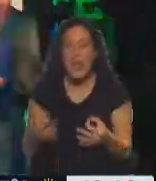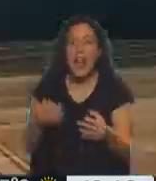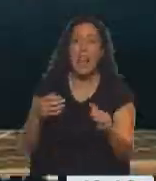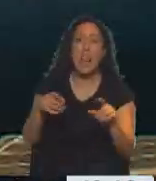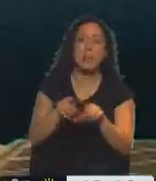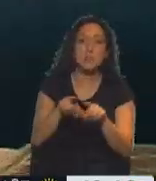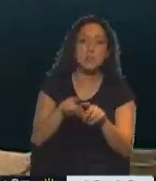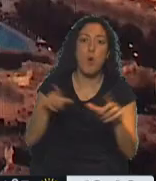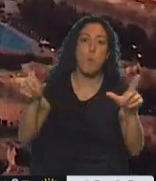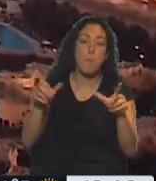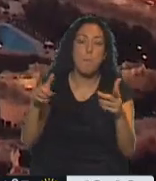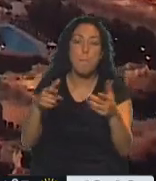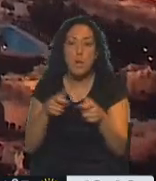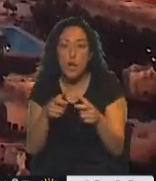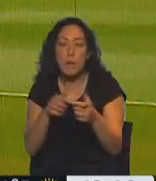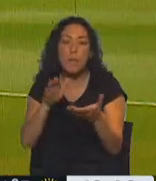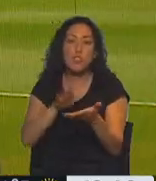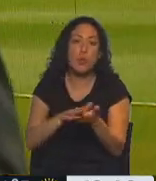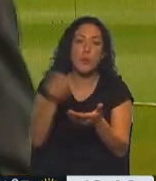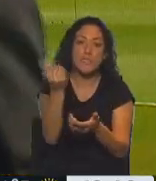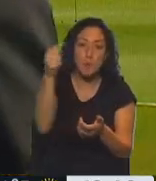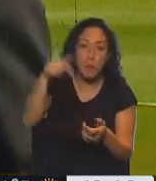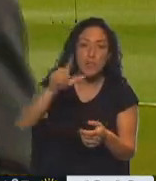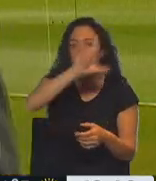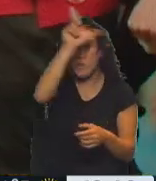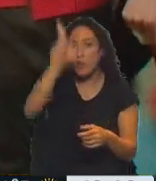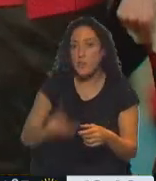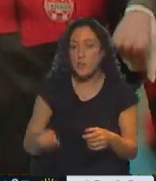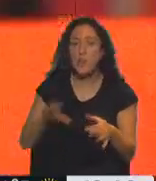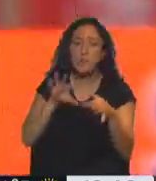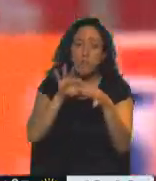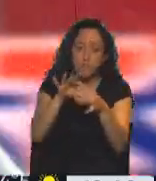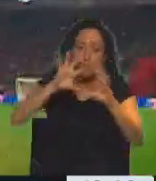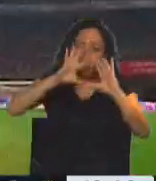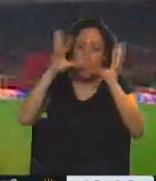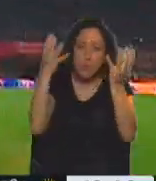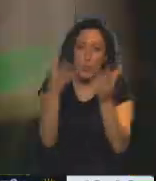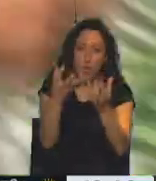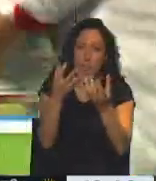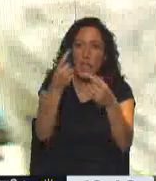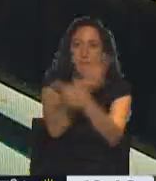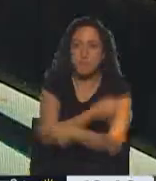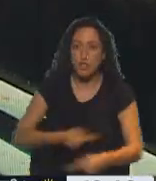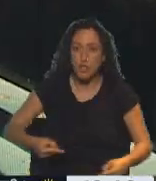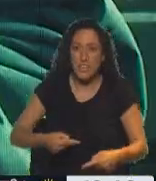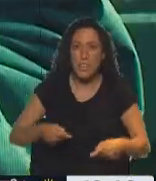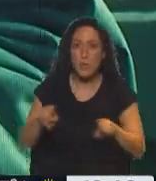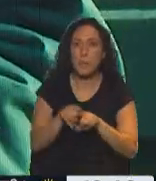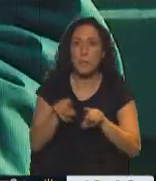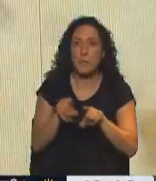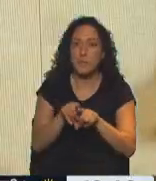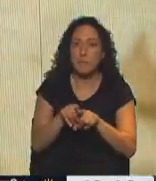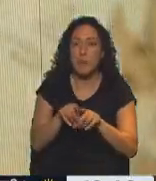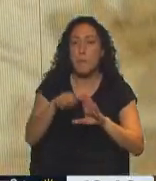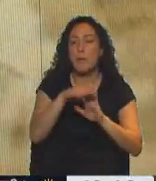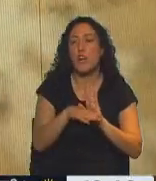que tienen que ver con la actualidad en todo el país. En fin, una serie de contenidos que están marcando lo que es el cierre de la